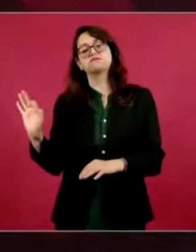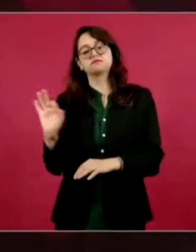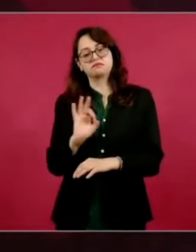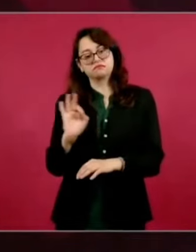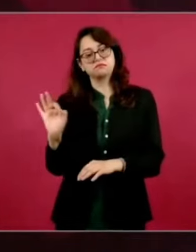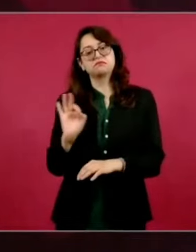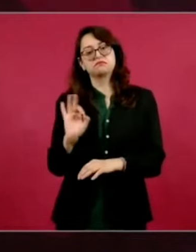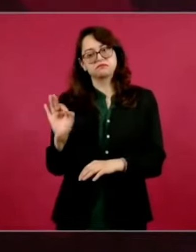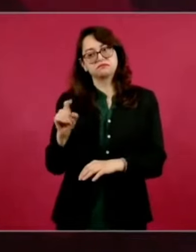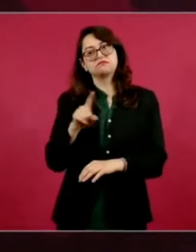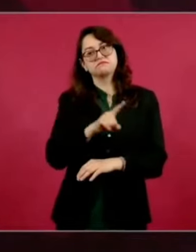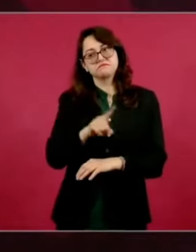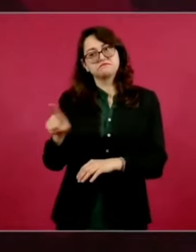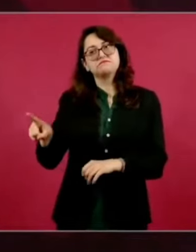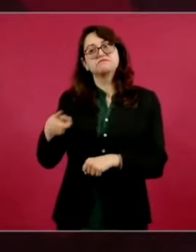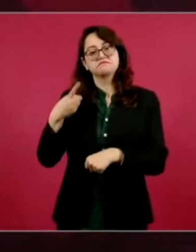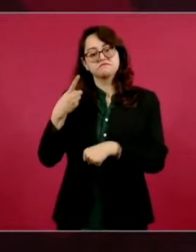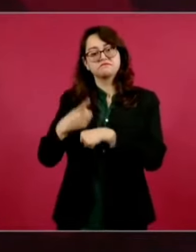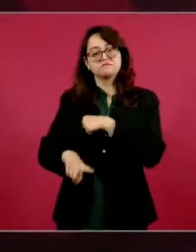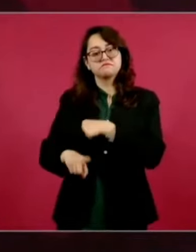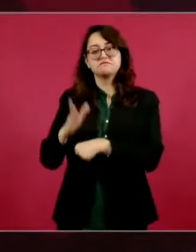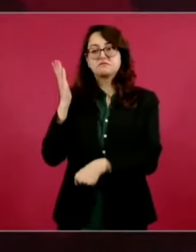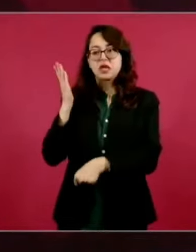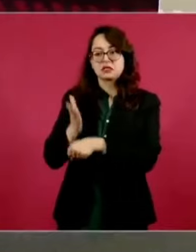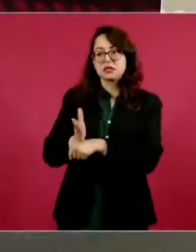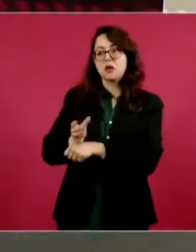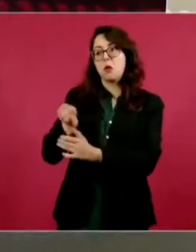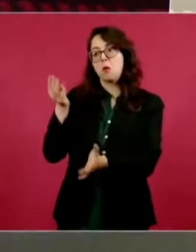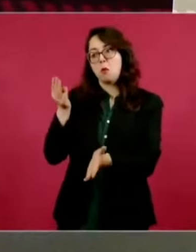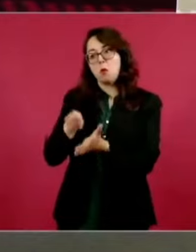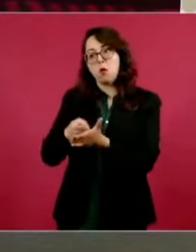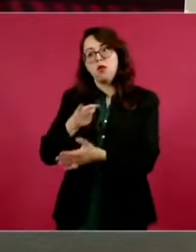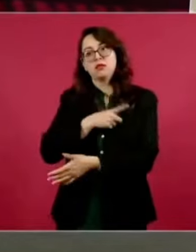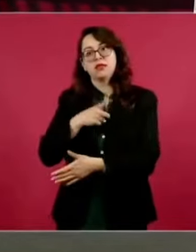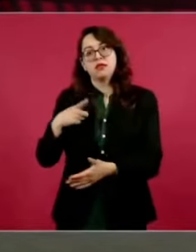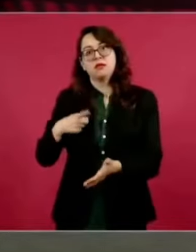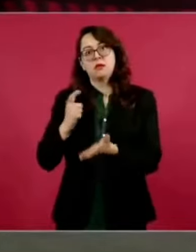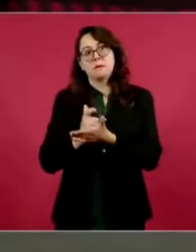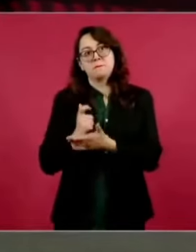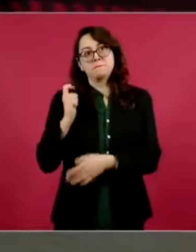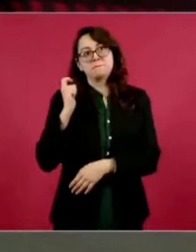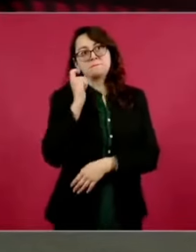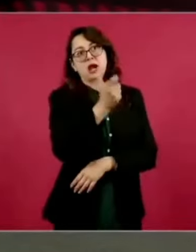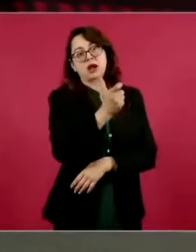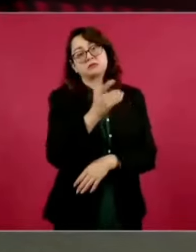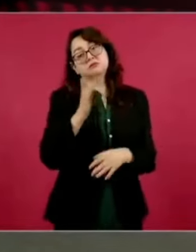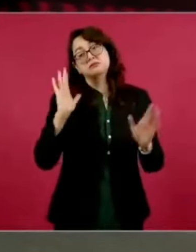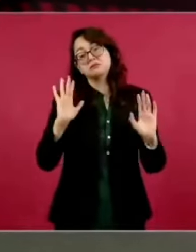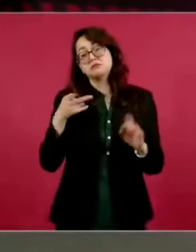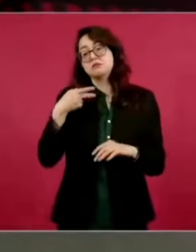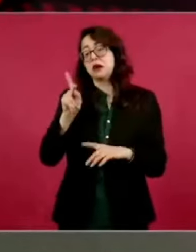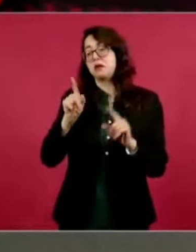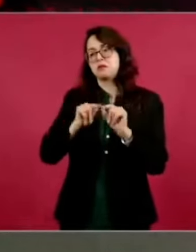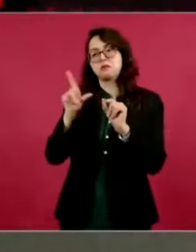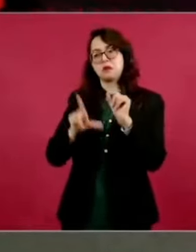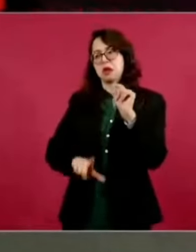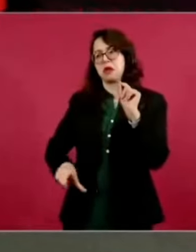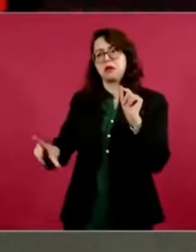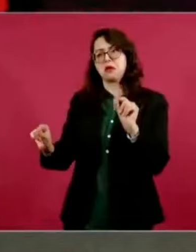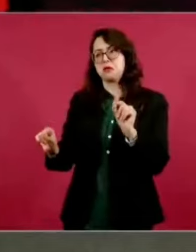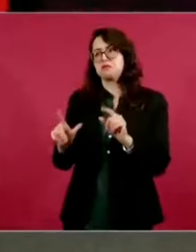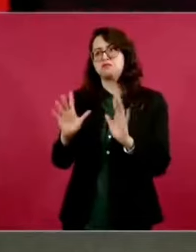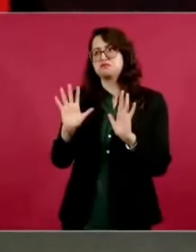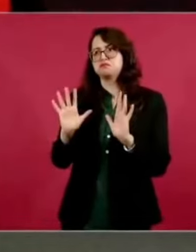que fuesen castigados, pero no nos impactaría en la economía.